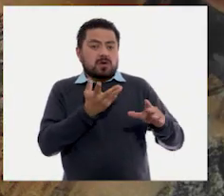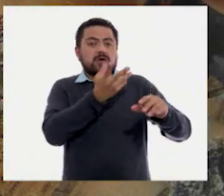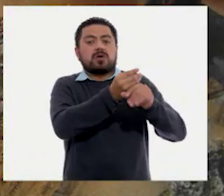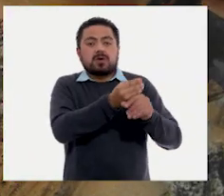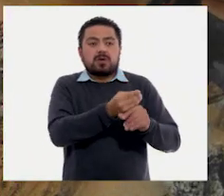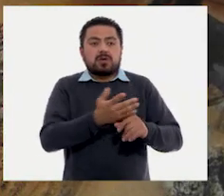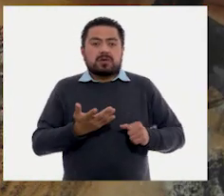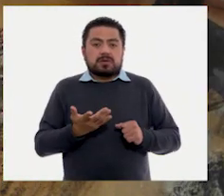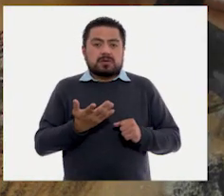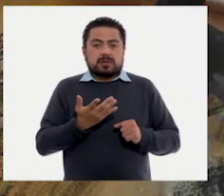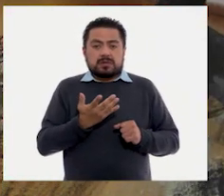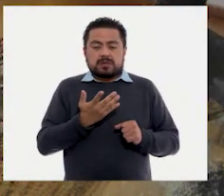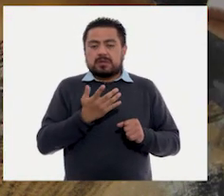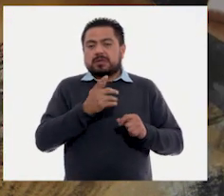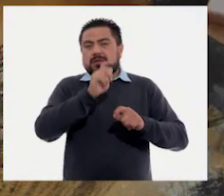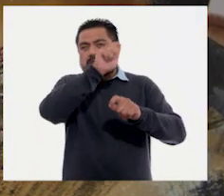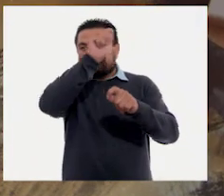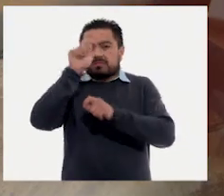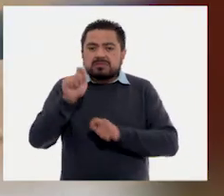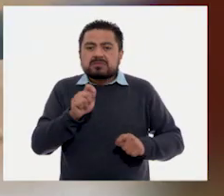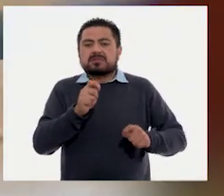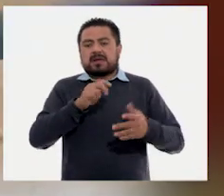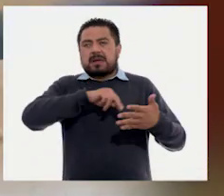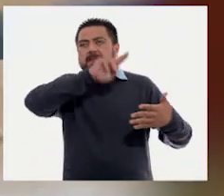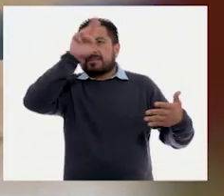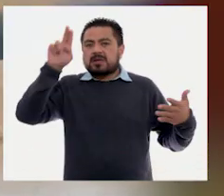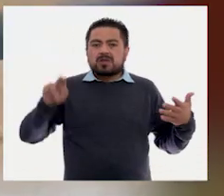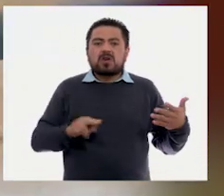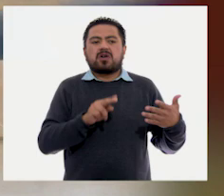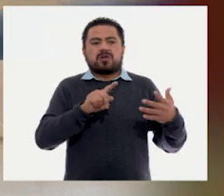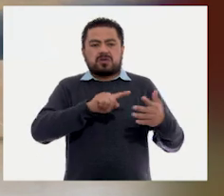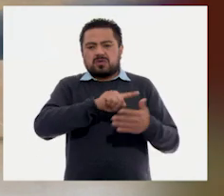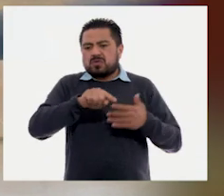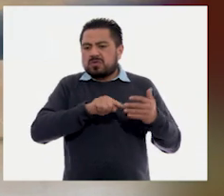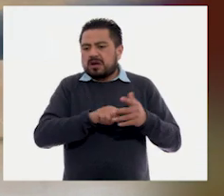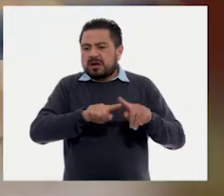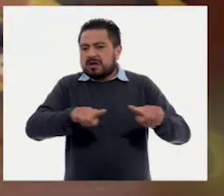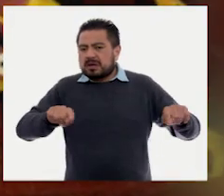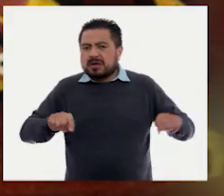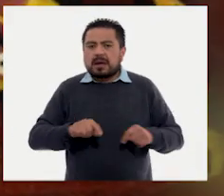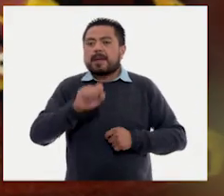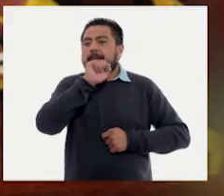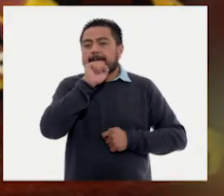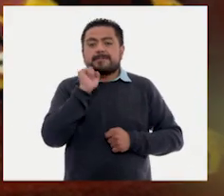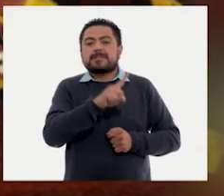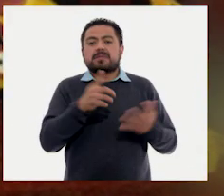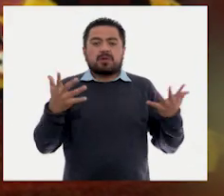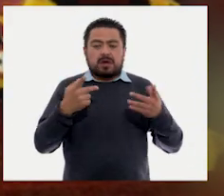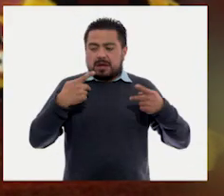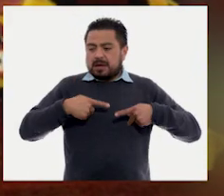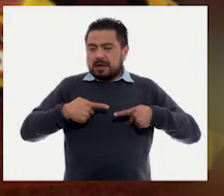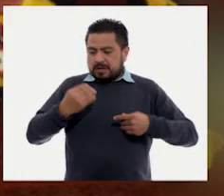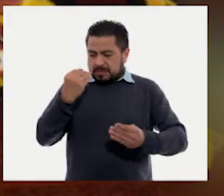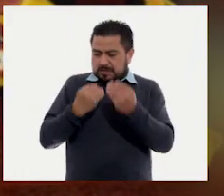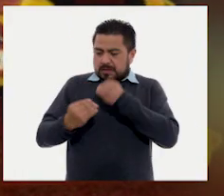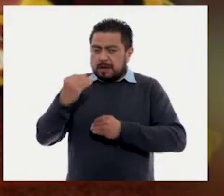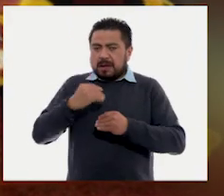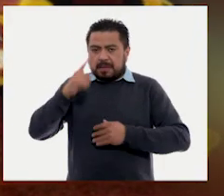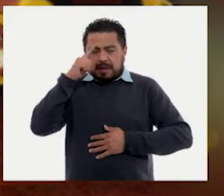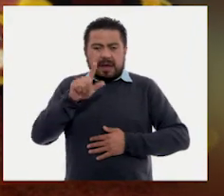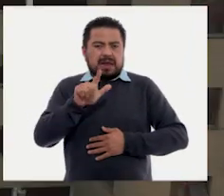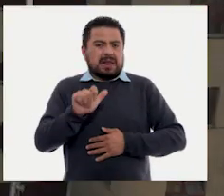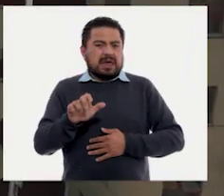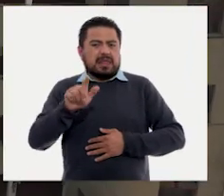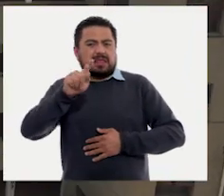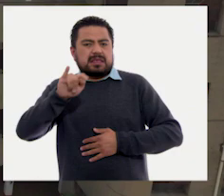incluye escultura, pintura, escenografía, también ha realizado vestuario para ballet y para